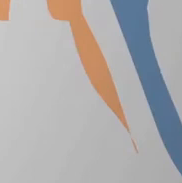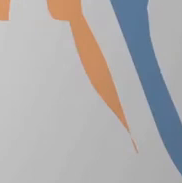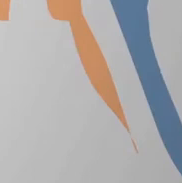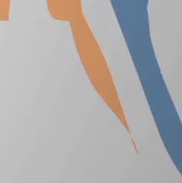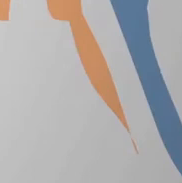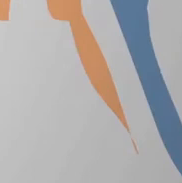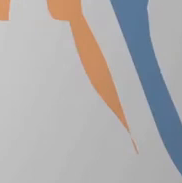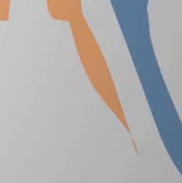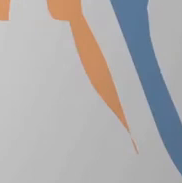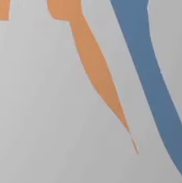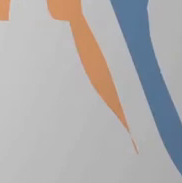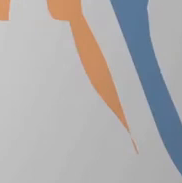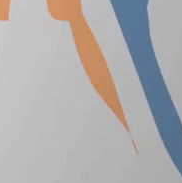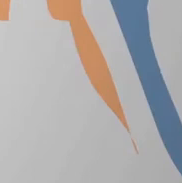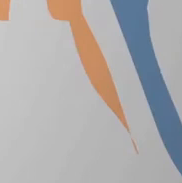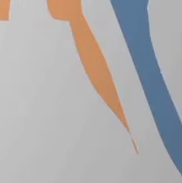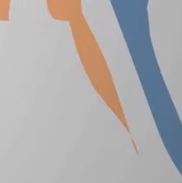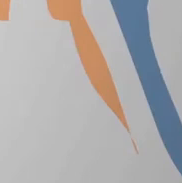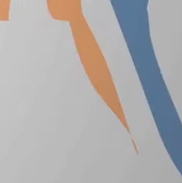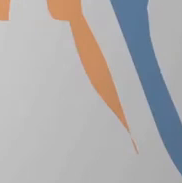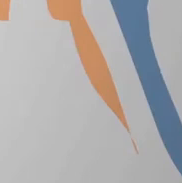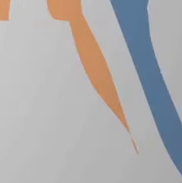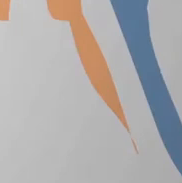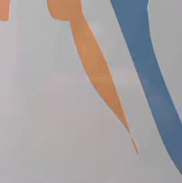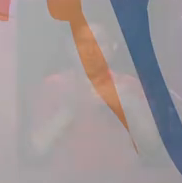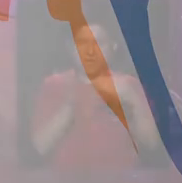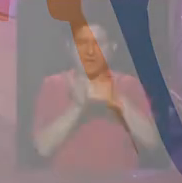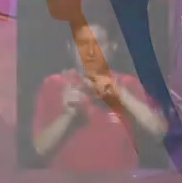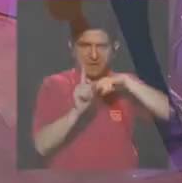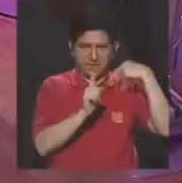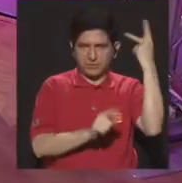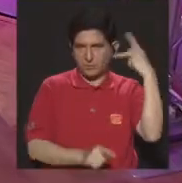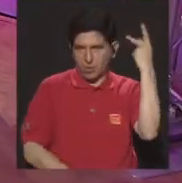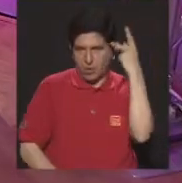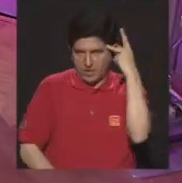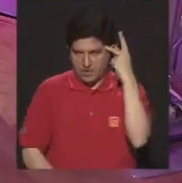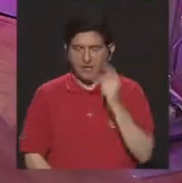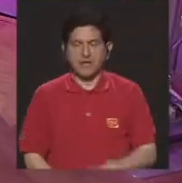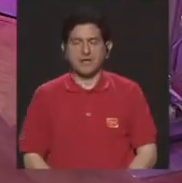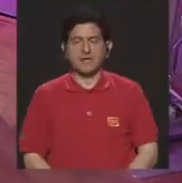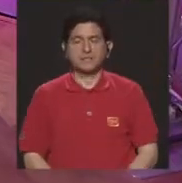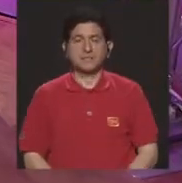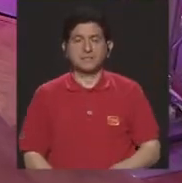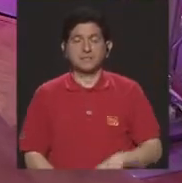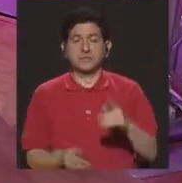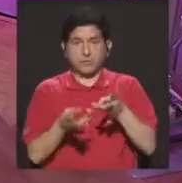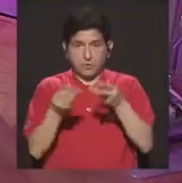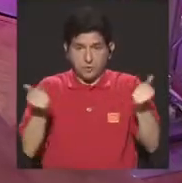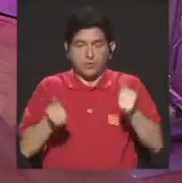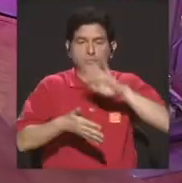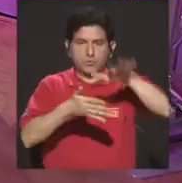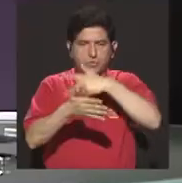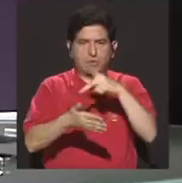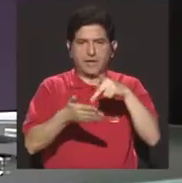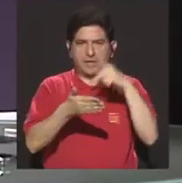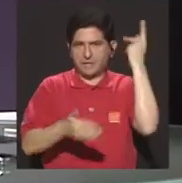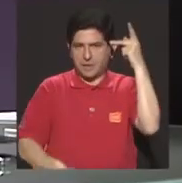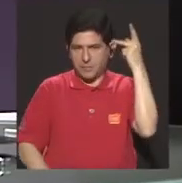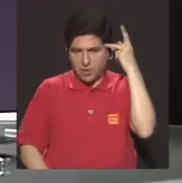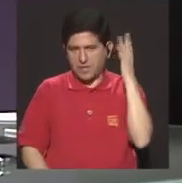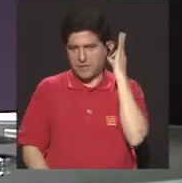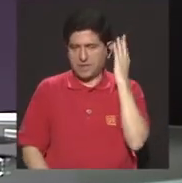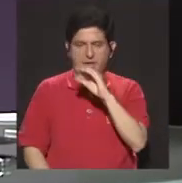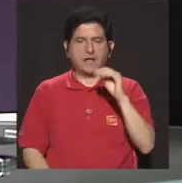buenas noches muchas gracias por acompañarnos nuevamente a miradas políticas una coproducción de la agenda política de mujeres y